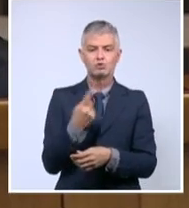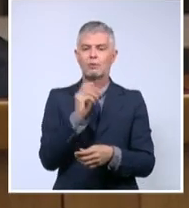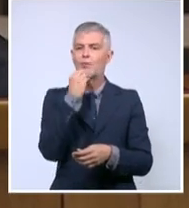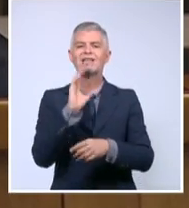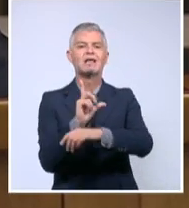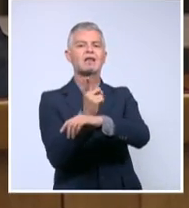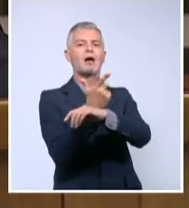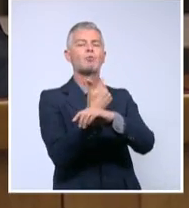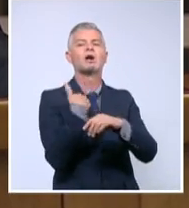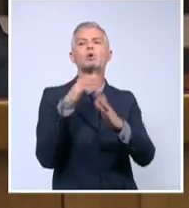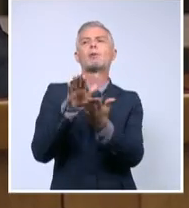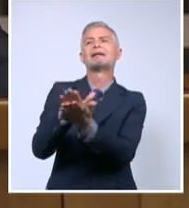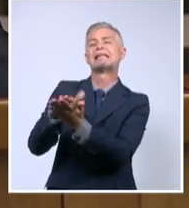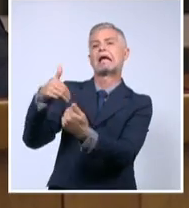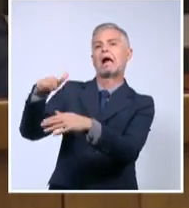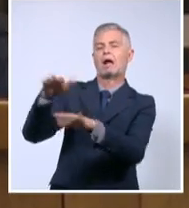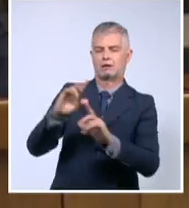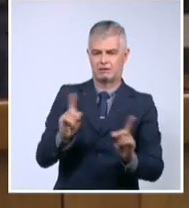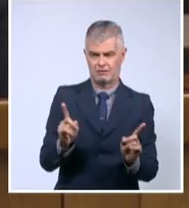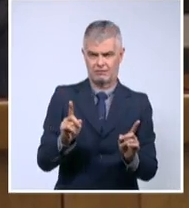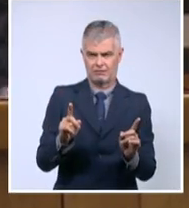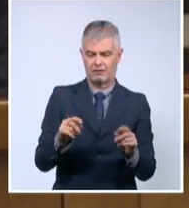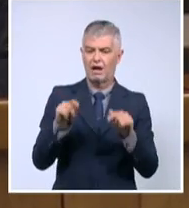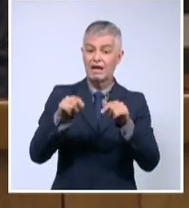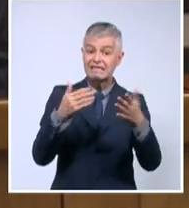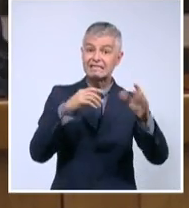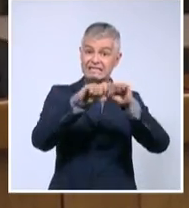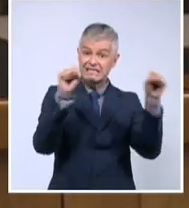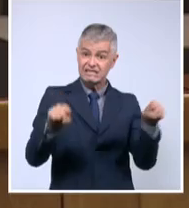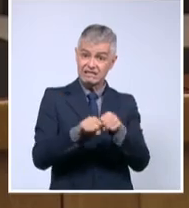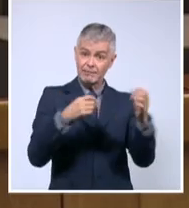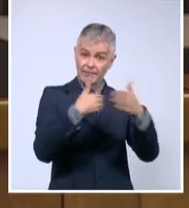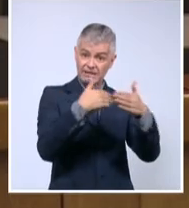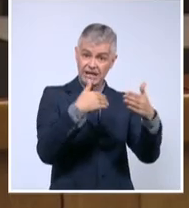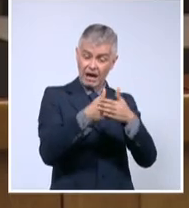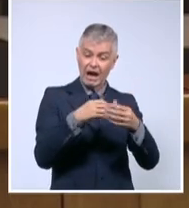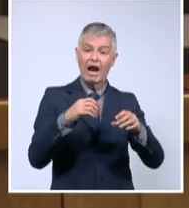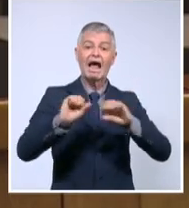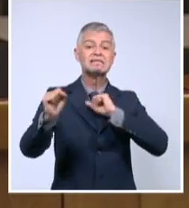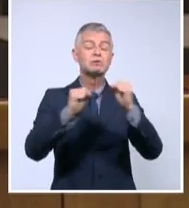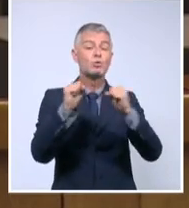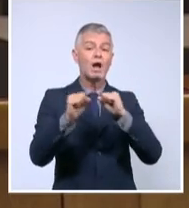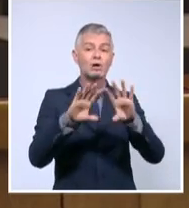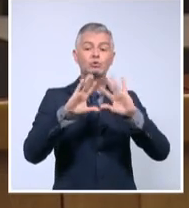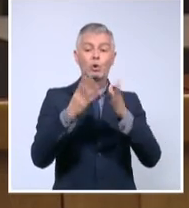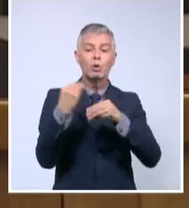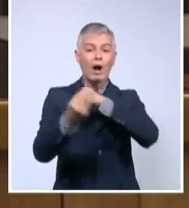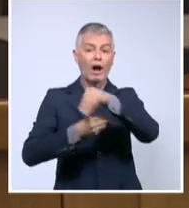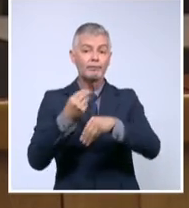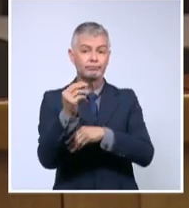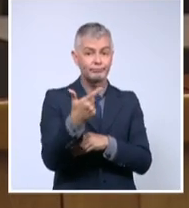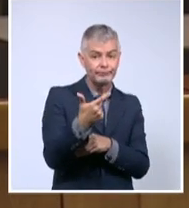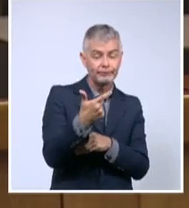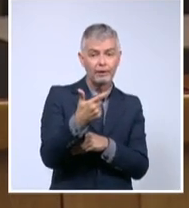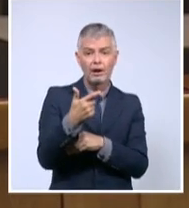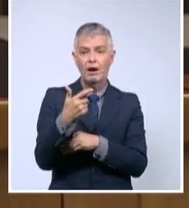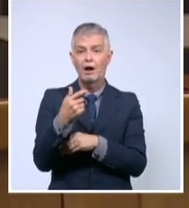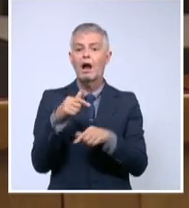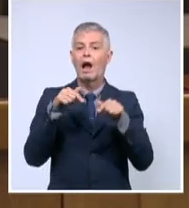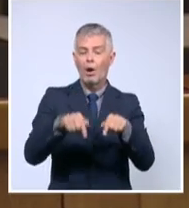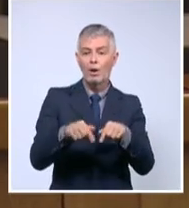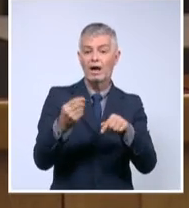pendiente, estremecer al sistema empresarial, asegurar el ordenamiento, enfrentar de manera inteligente la subida de